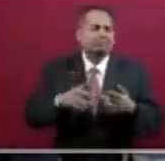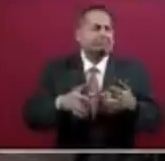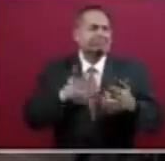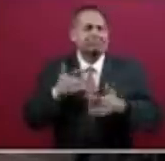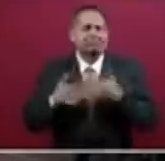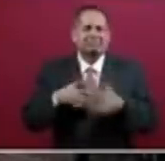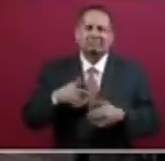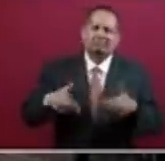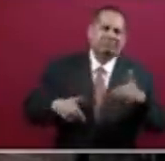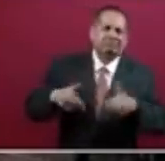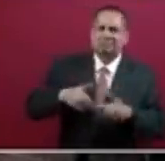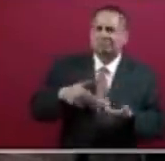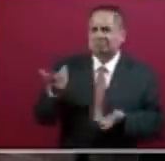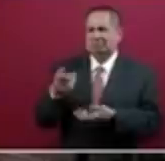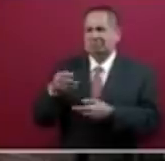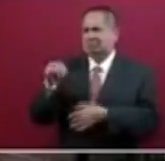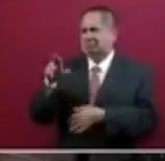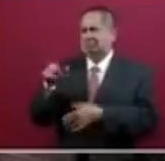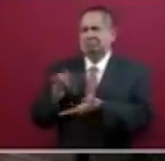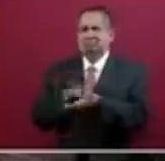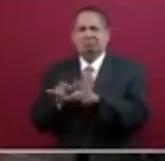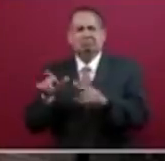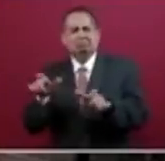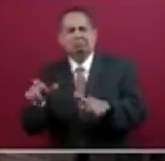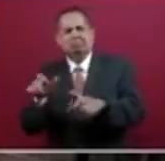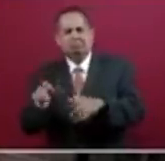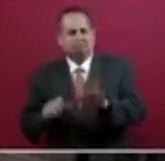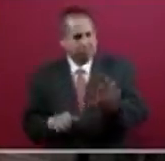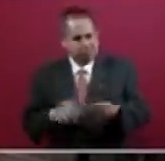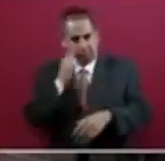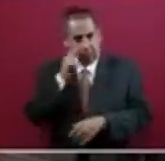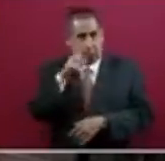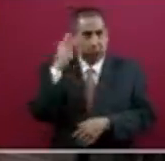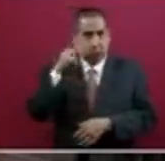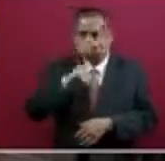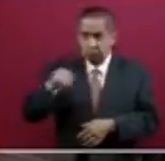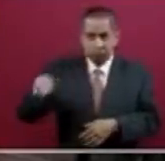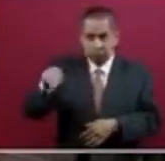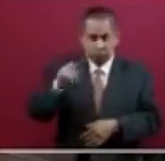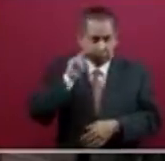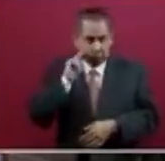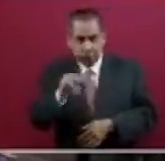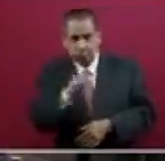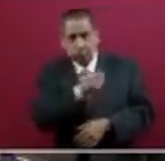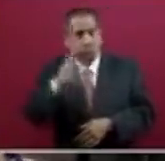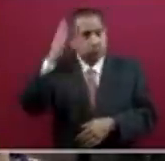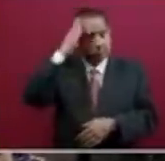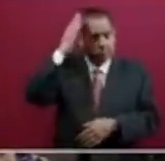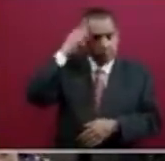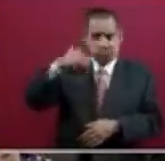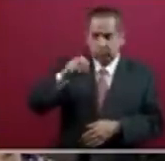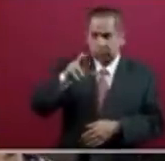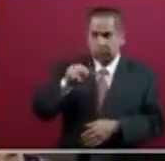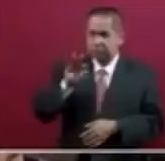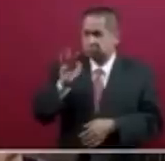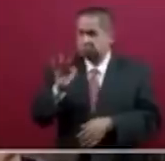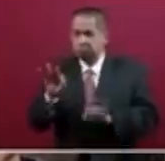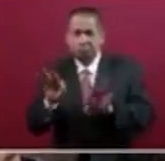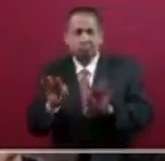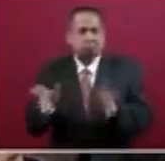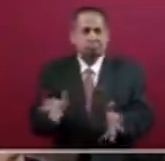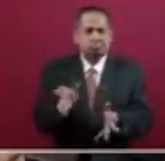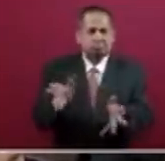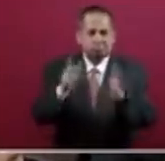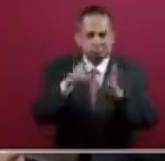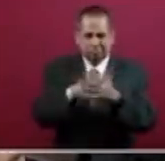Morena se alienta esto. ¿Usted en sus giras ha visto esta posibilidad de que dirigentes de Morena estén alentando esto,